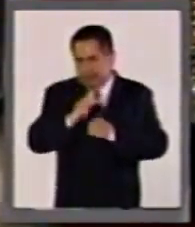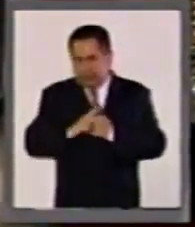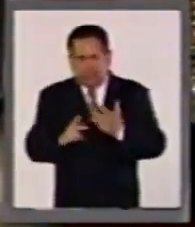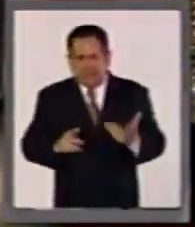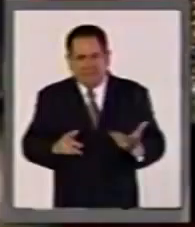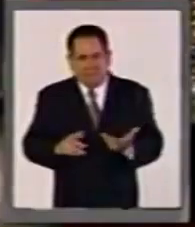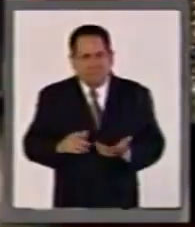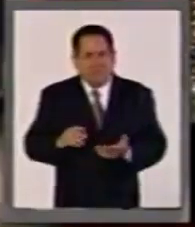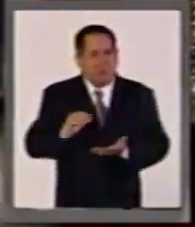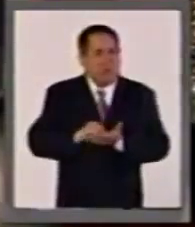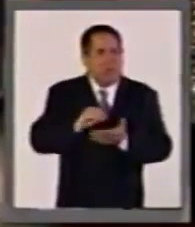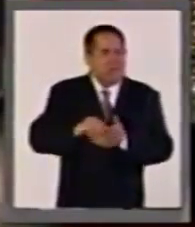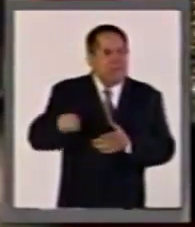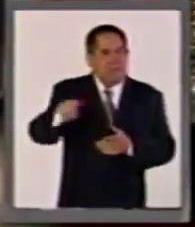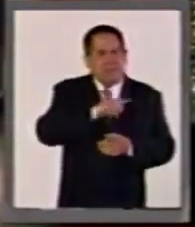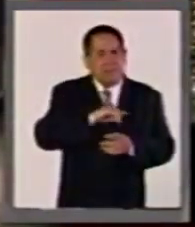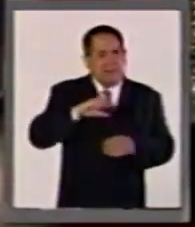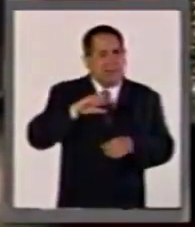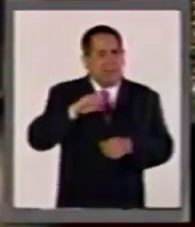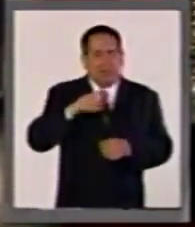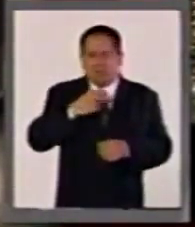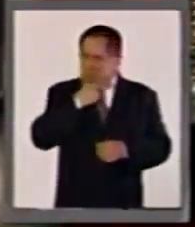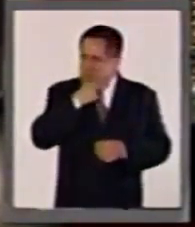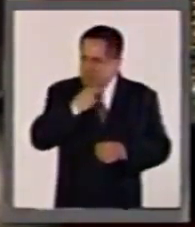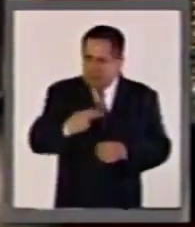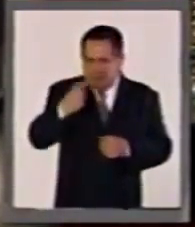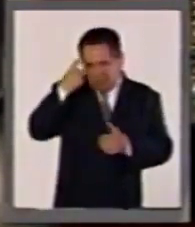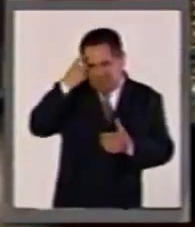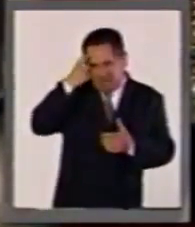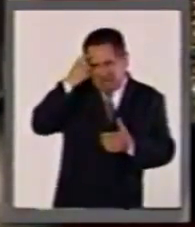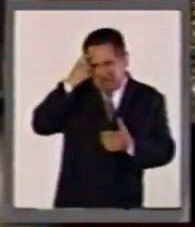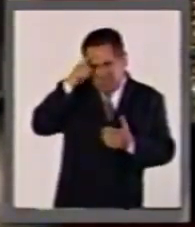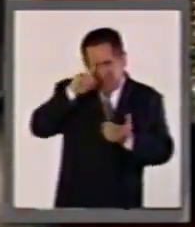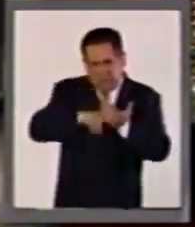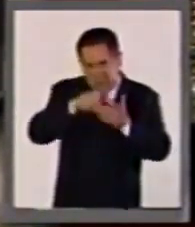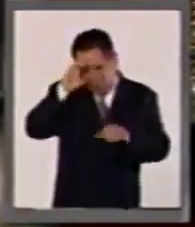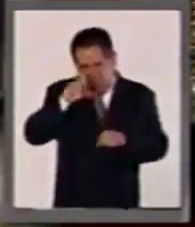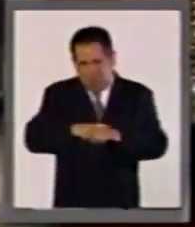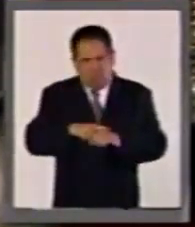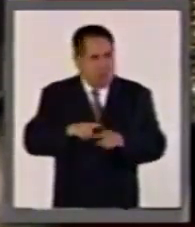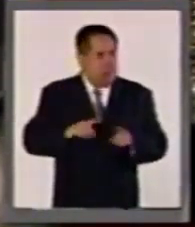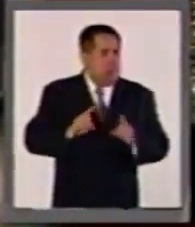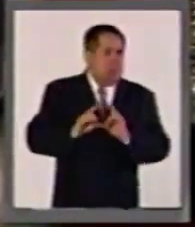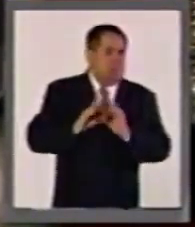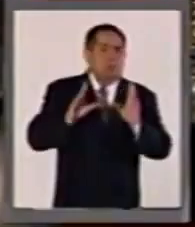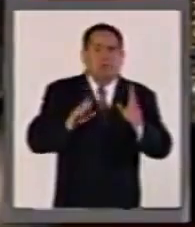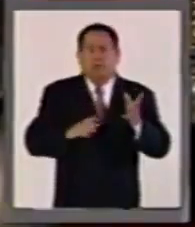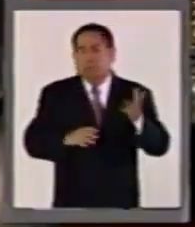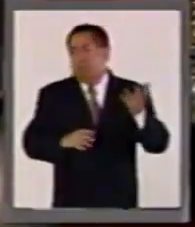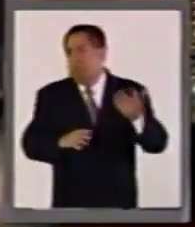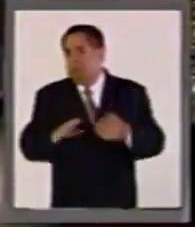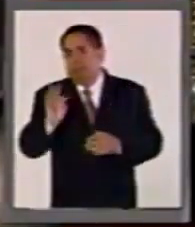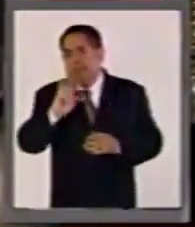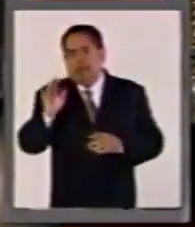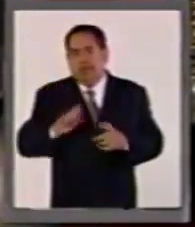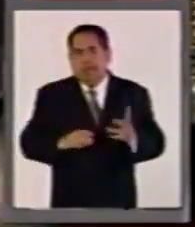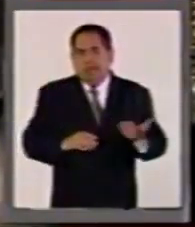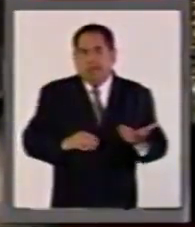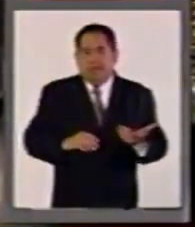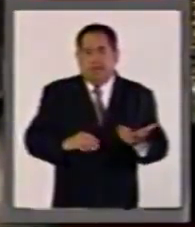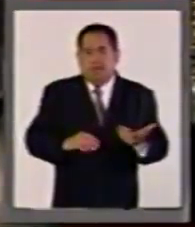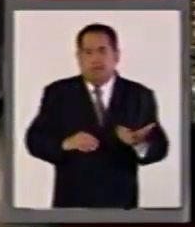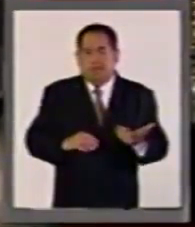cultura de que frente a una situación de